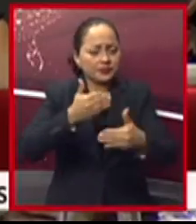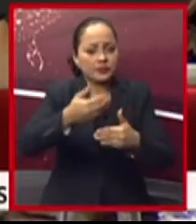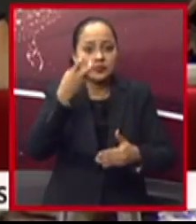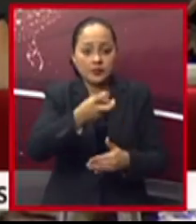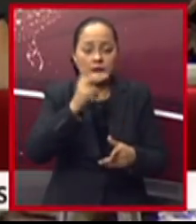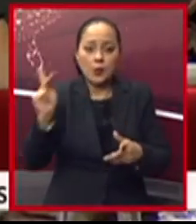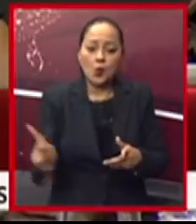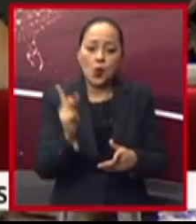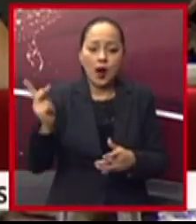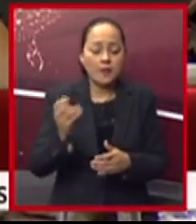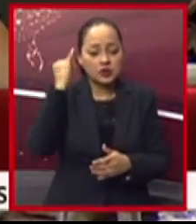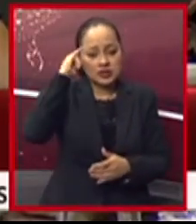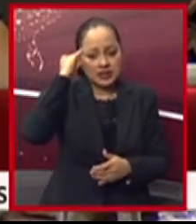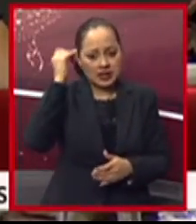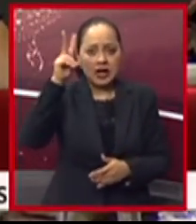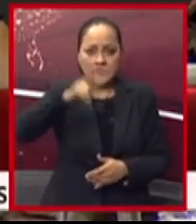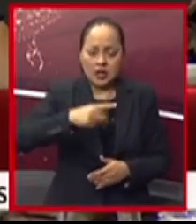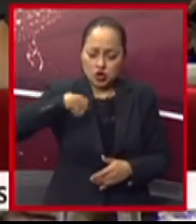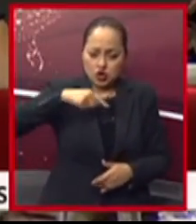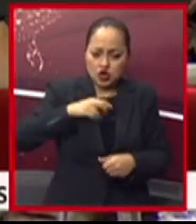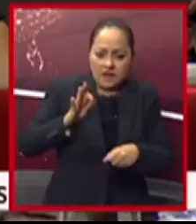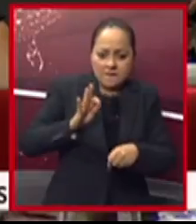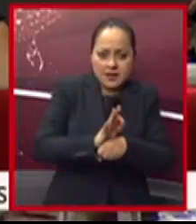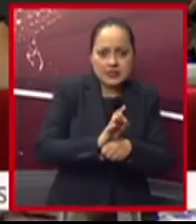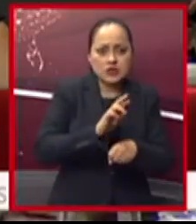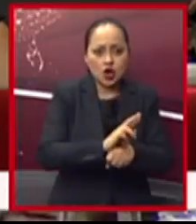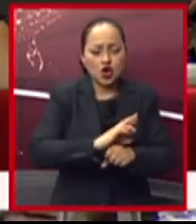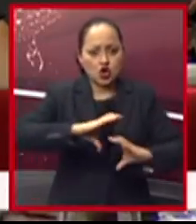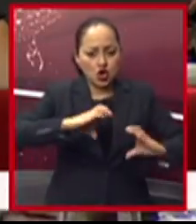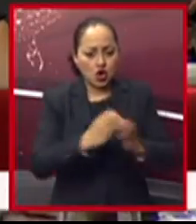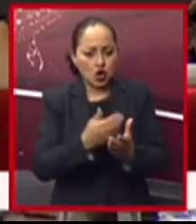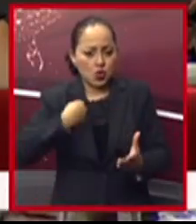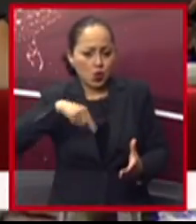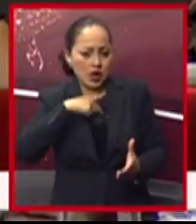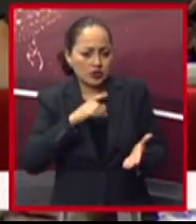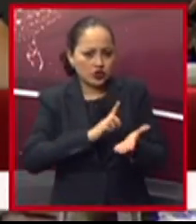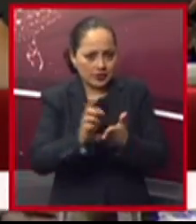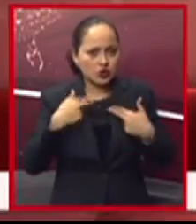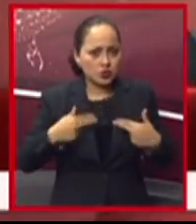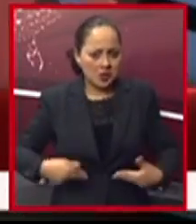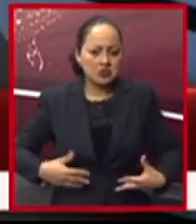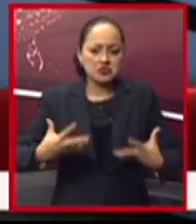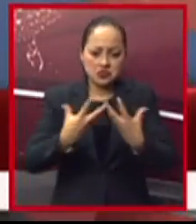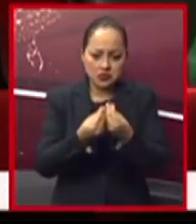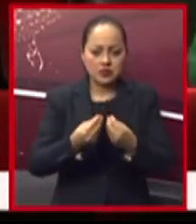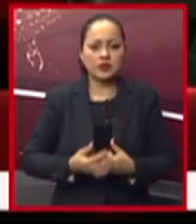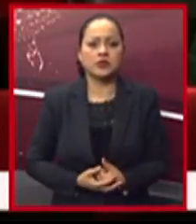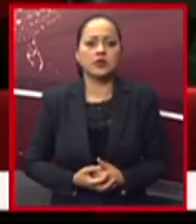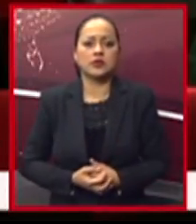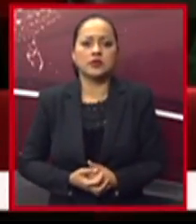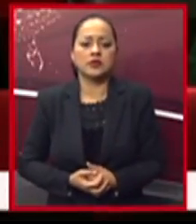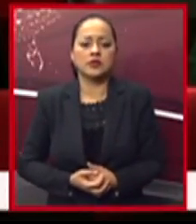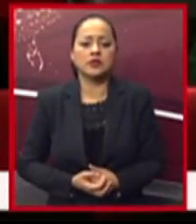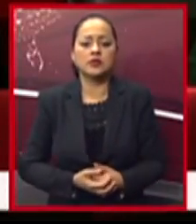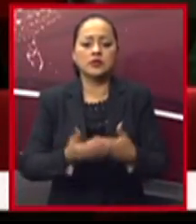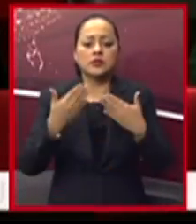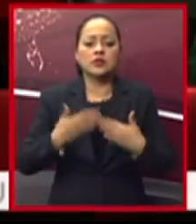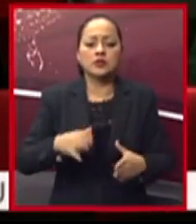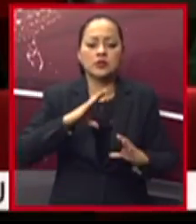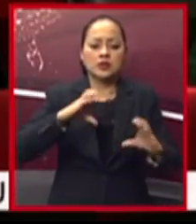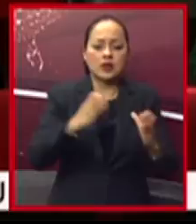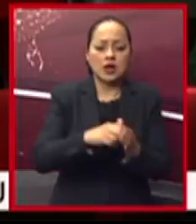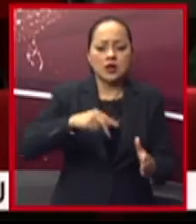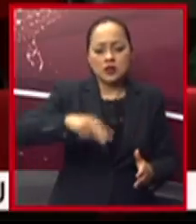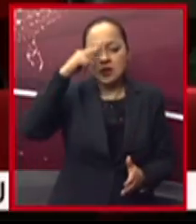los pueblos indígenas somos defensores de nuestro territorio de manera colectiva. Nous sommes dans le monde entier,